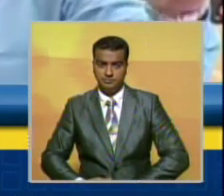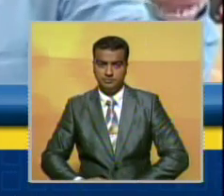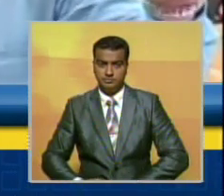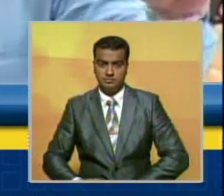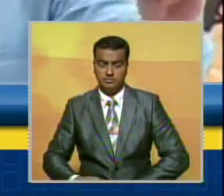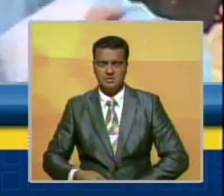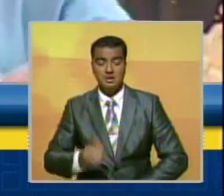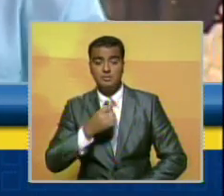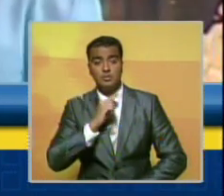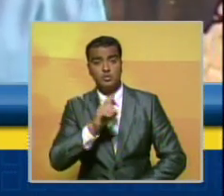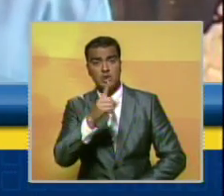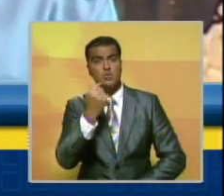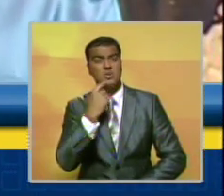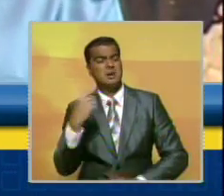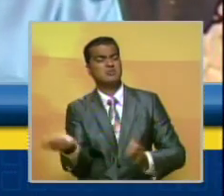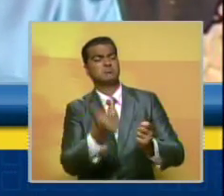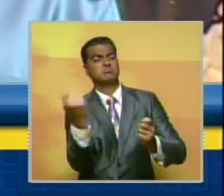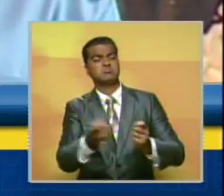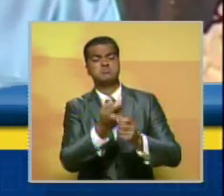Murió en una de las guarimbas.